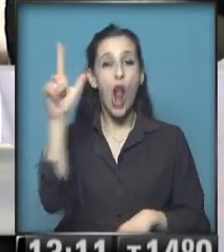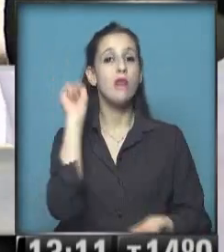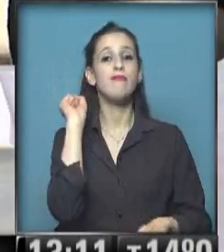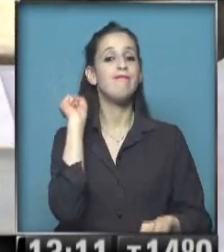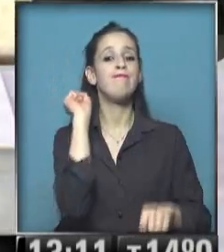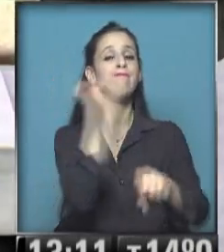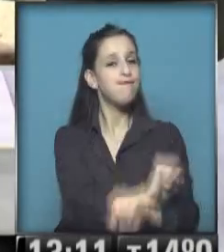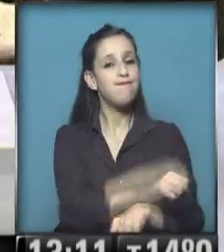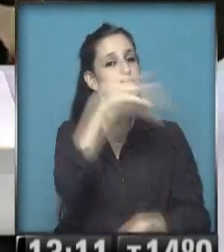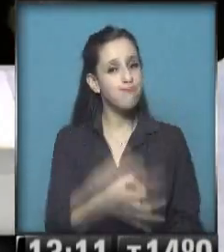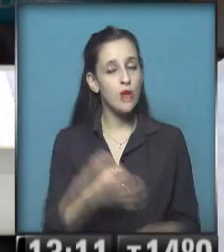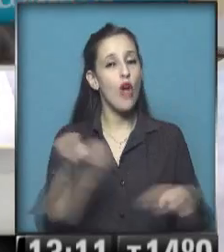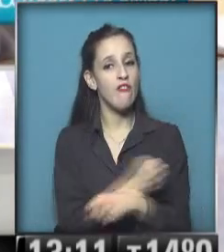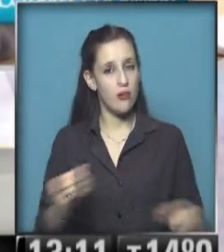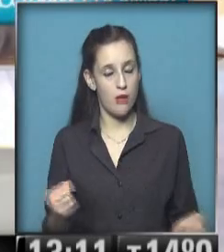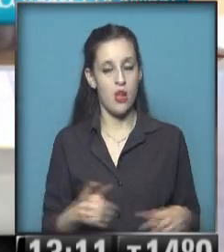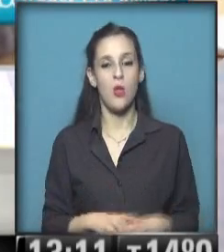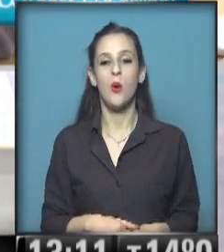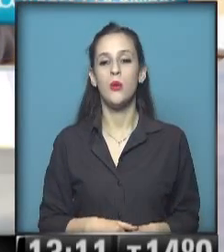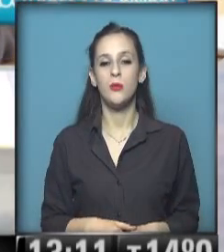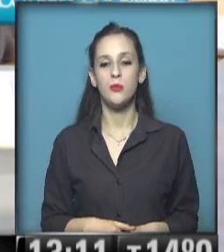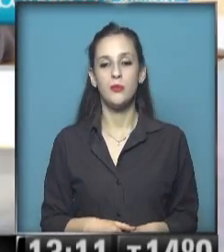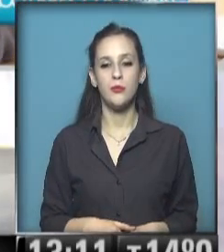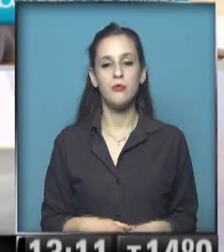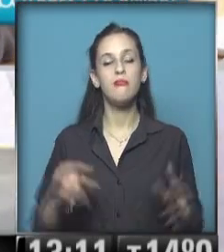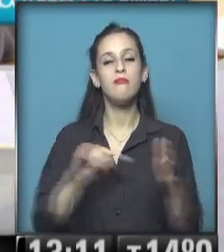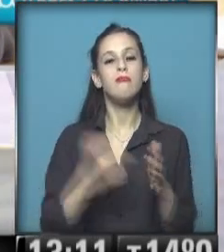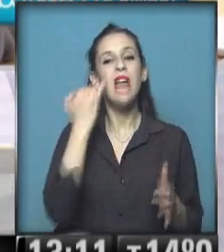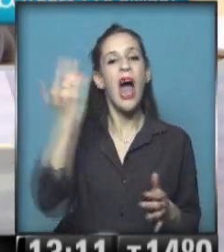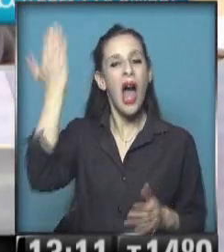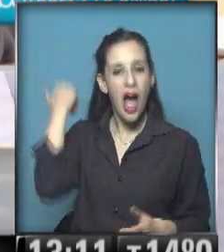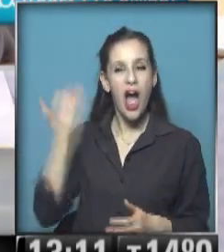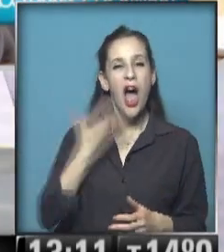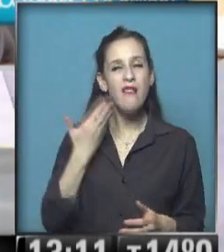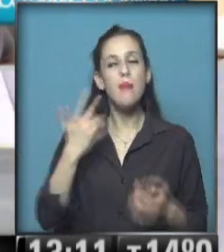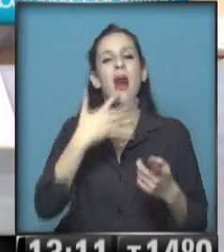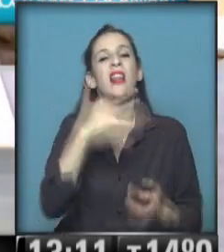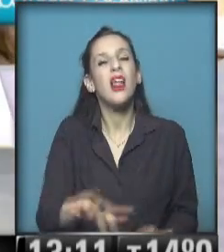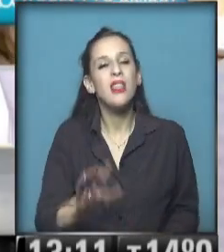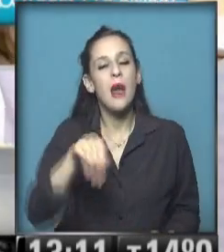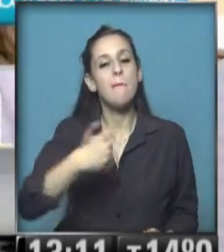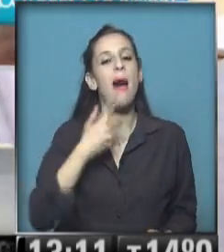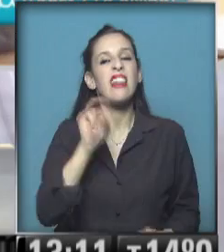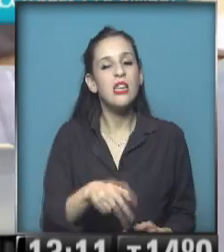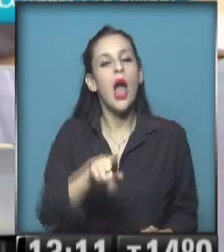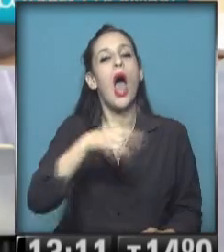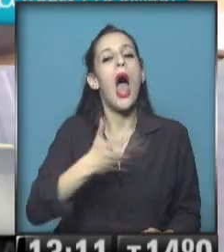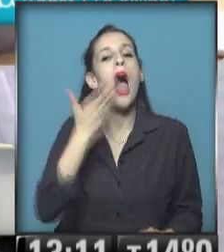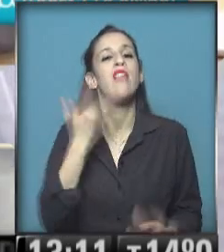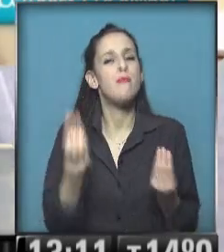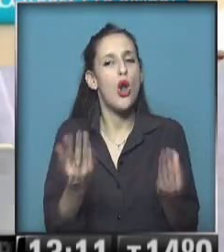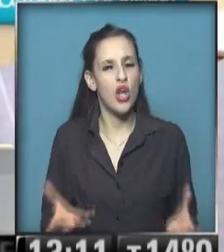que ustedes estaban abordando, que tanto me interesaba, para entender por qué Martín Lanata habla en un